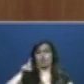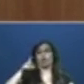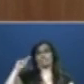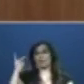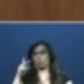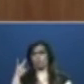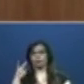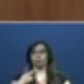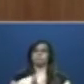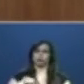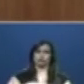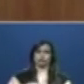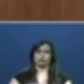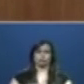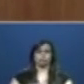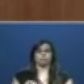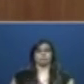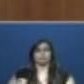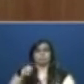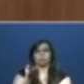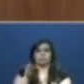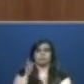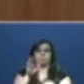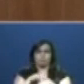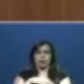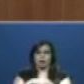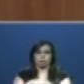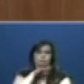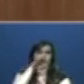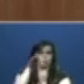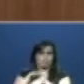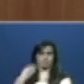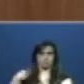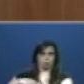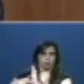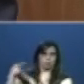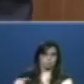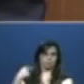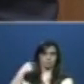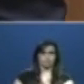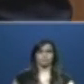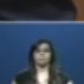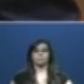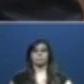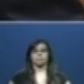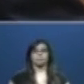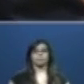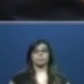adoptado decisiones precisas para racionalizar el cumplimiento de esta obligación legal en